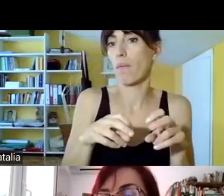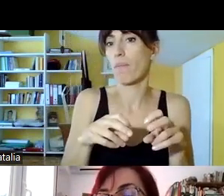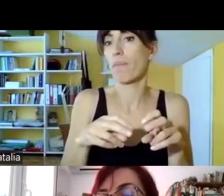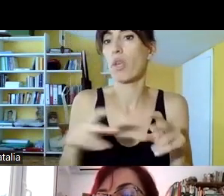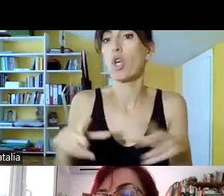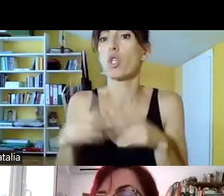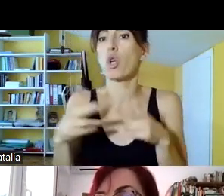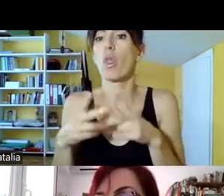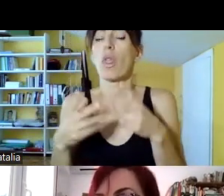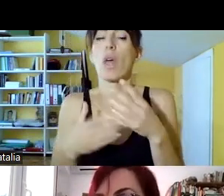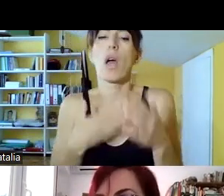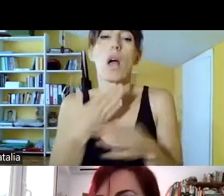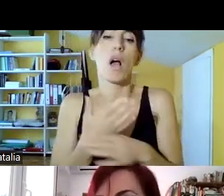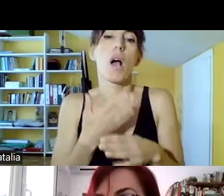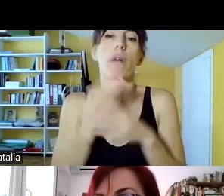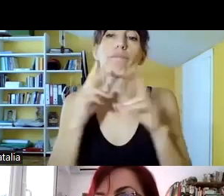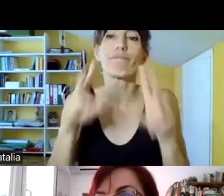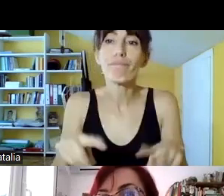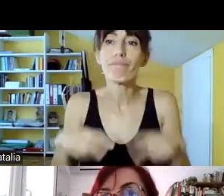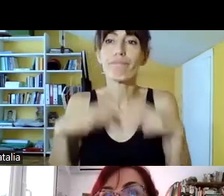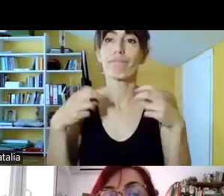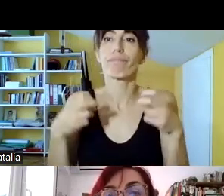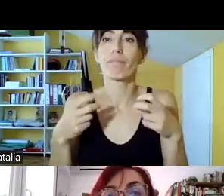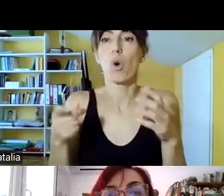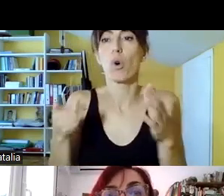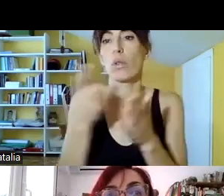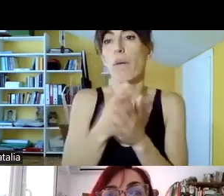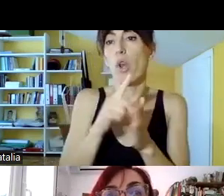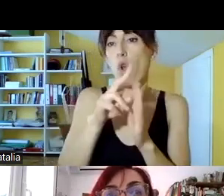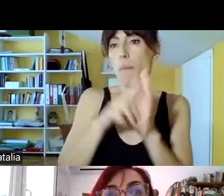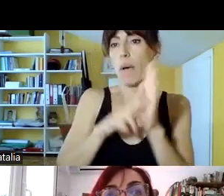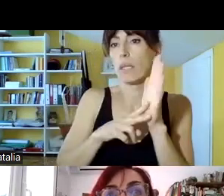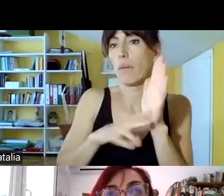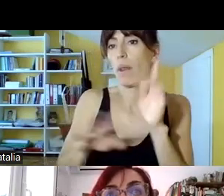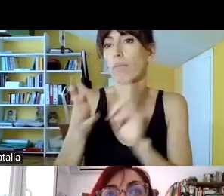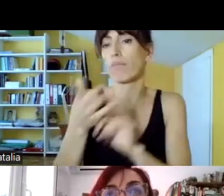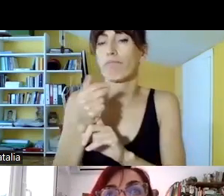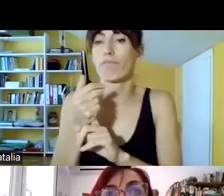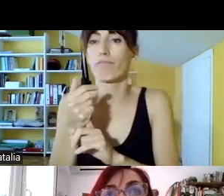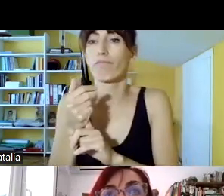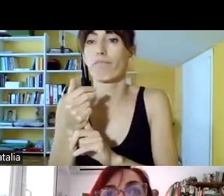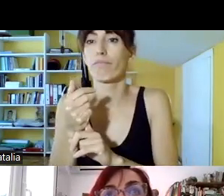restablecimiento funcional, de conseguir la normatividad y de